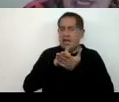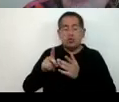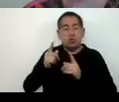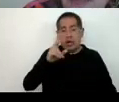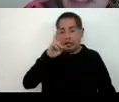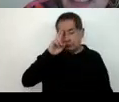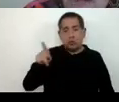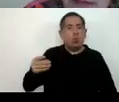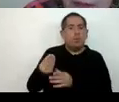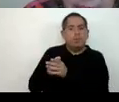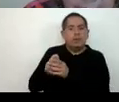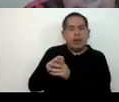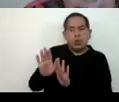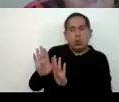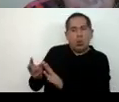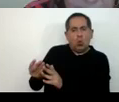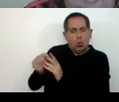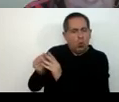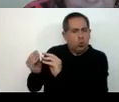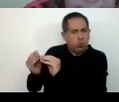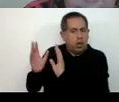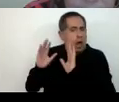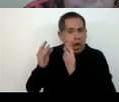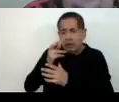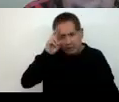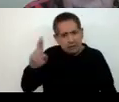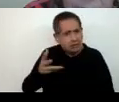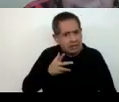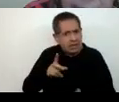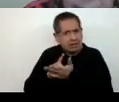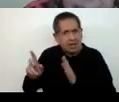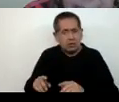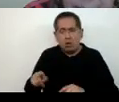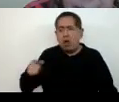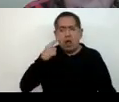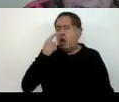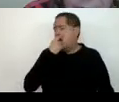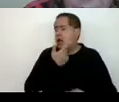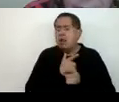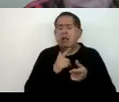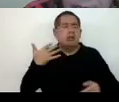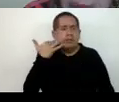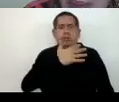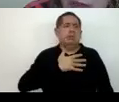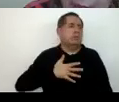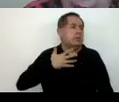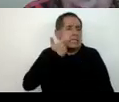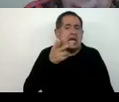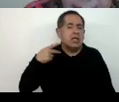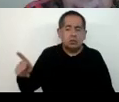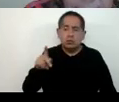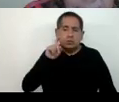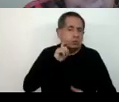de la intimidad y la privacidad sexual. Derecho al ejercicio libre, placentero e informado de la